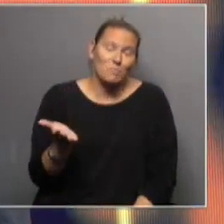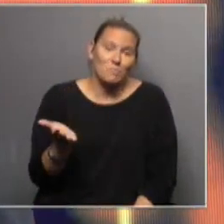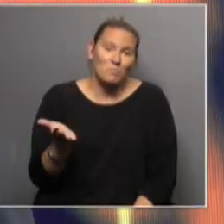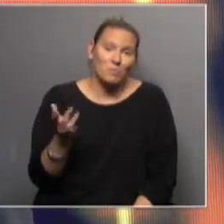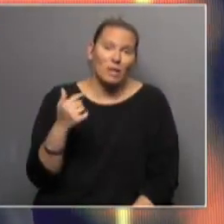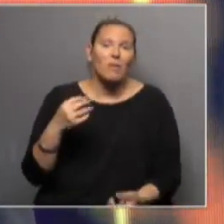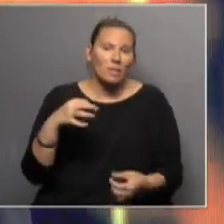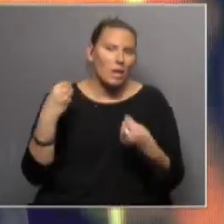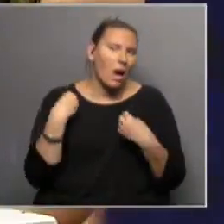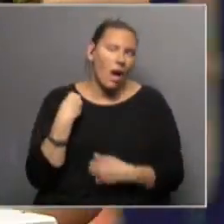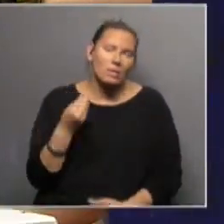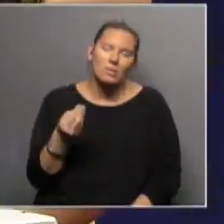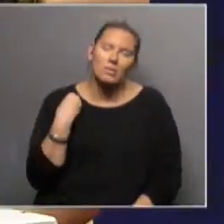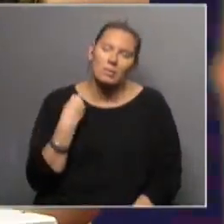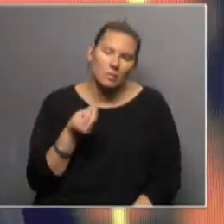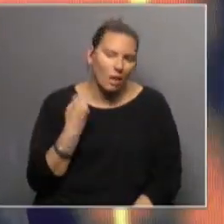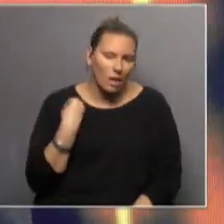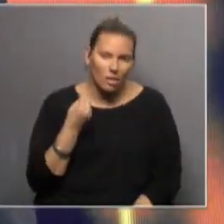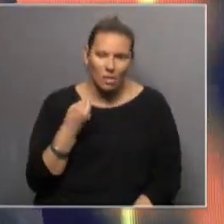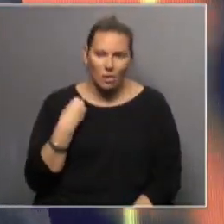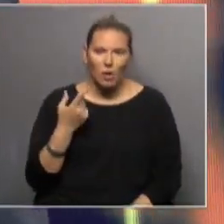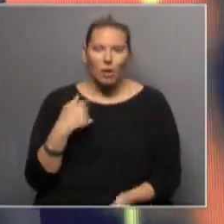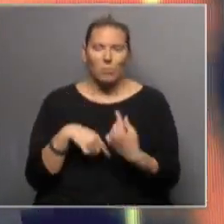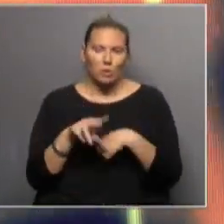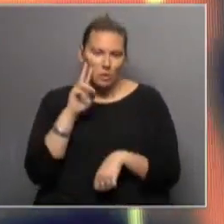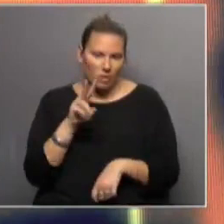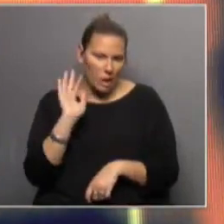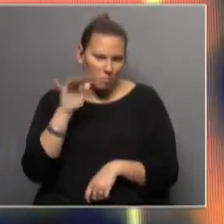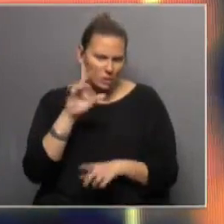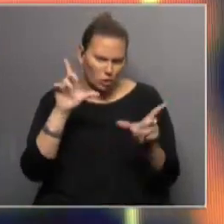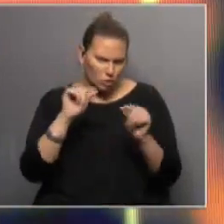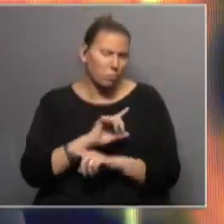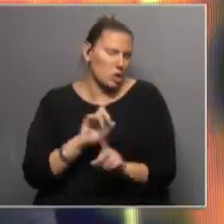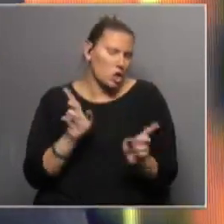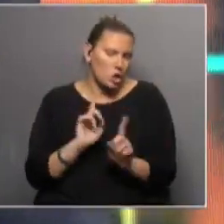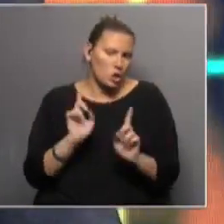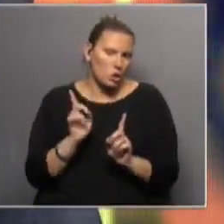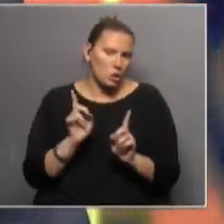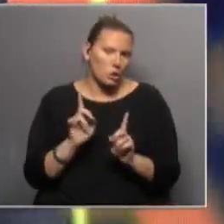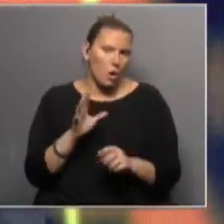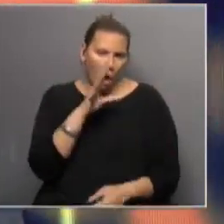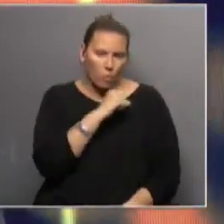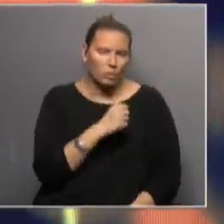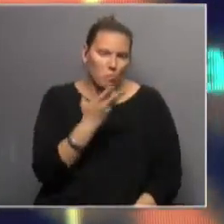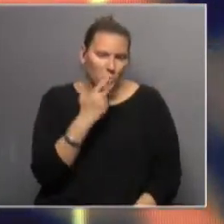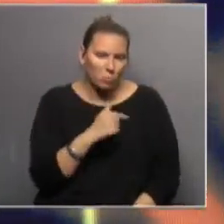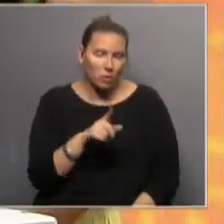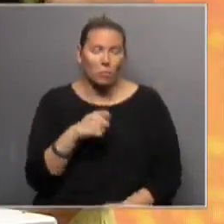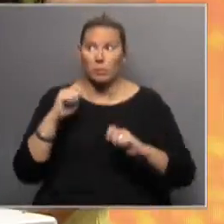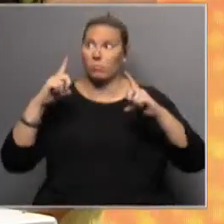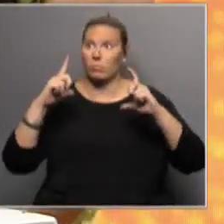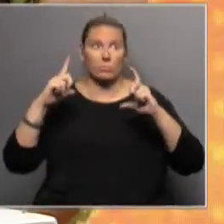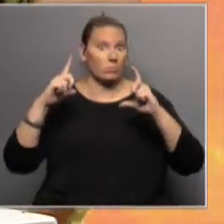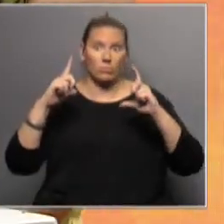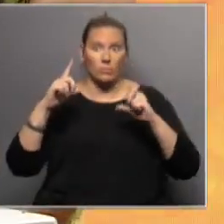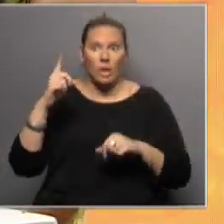Vengo muy cansado. Me imagino. Vengo muy cansado. Pero después si empezás ayer... a ver el partido, no te dormís. No. Sí, no. Me y después gusta, no te dormís más.